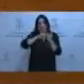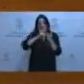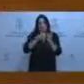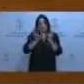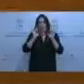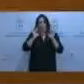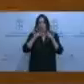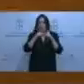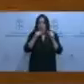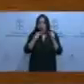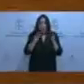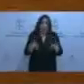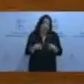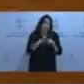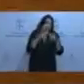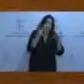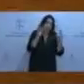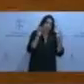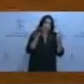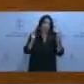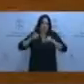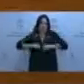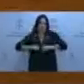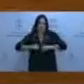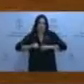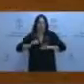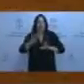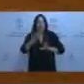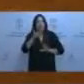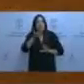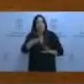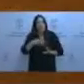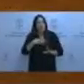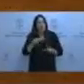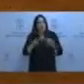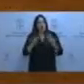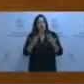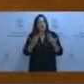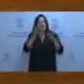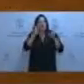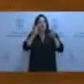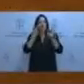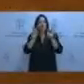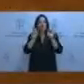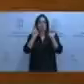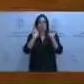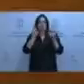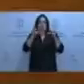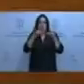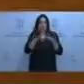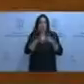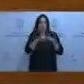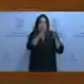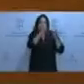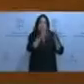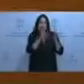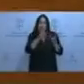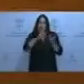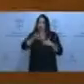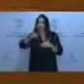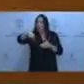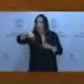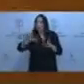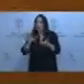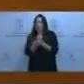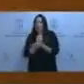la pública o en la concertada. Pero si quiere podemos hablar del profesorado. Y el profesorado aquí sí que usted despierta la unanimidad. Y como le decía,